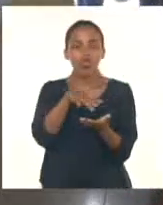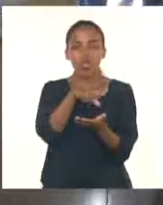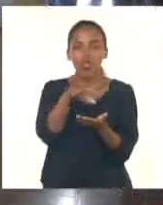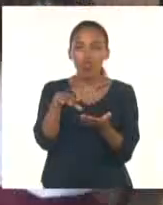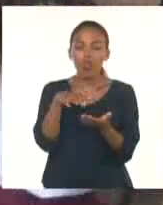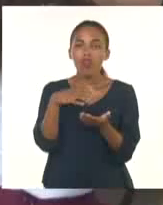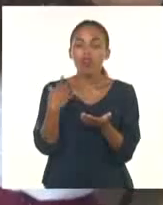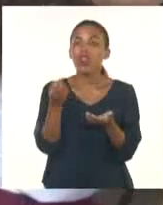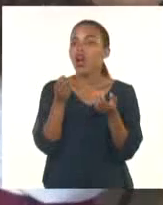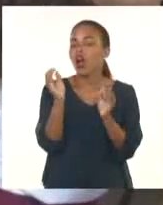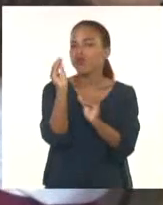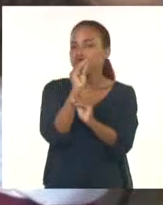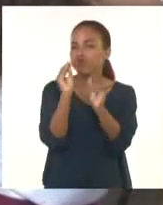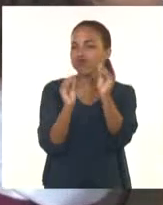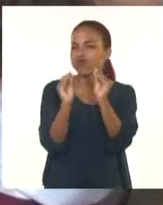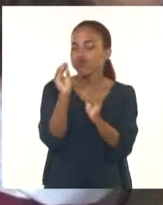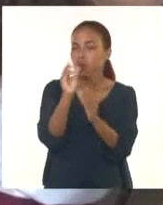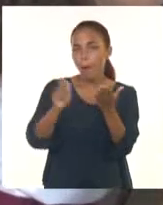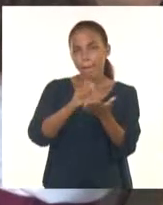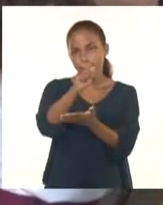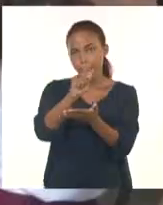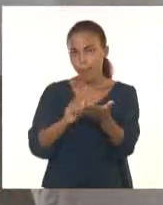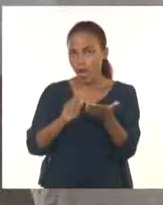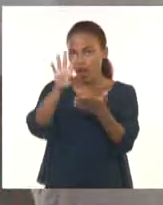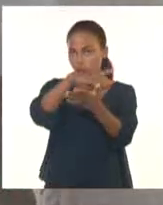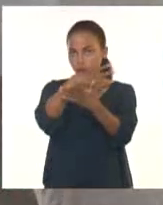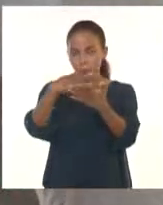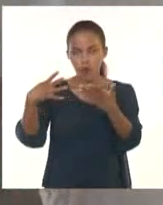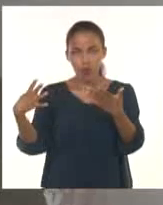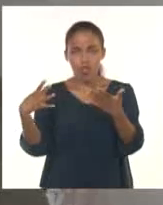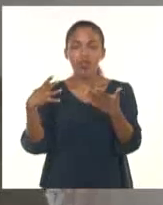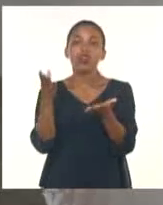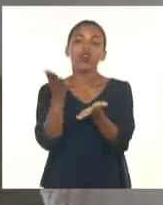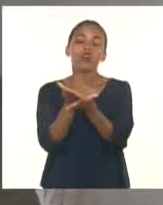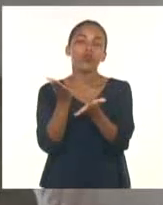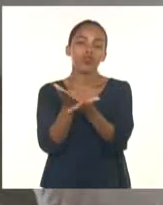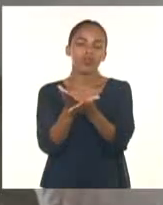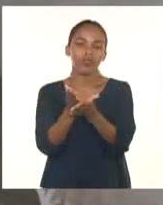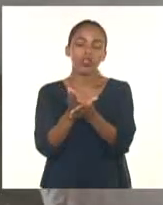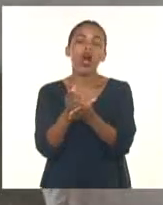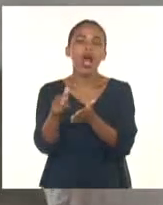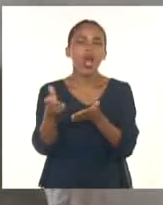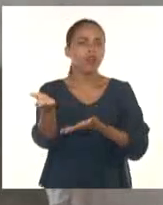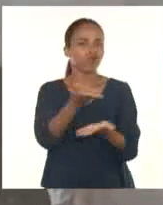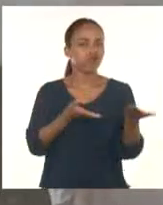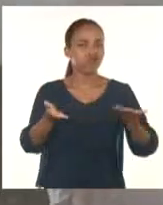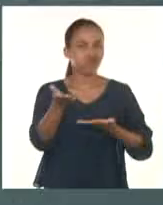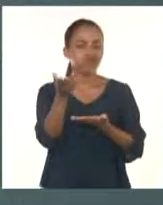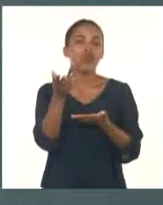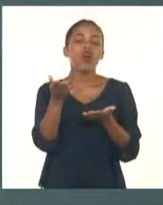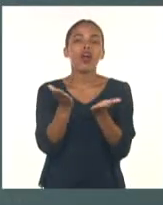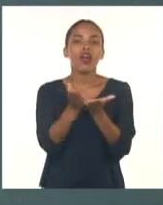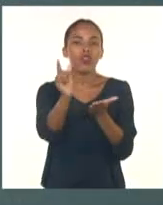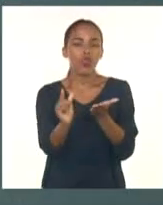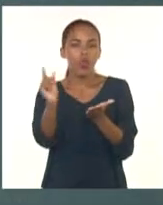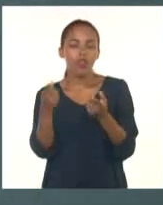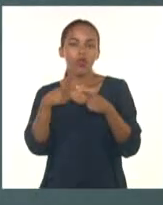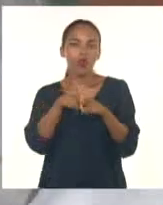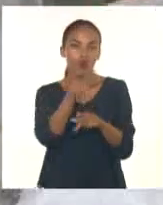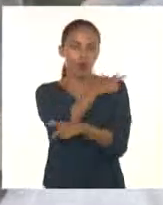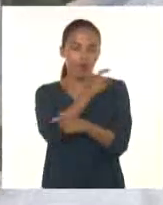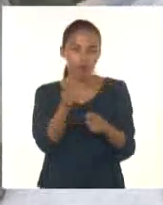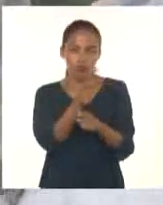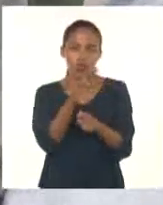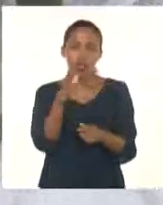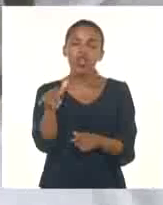el perfeccionamiento del modelo educacional. Allí departió con alumnos y profesores. También visitó la bodega y el consultorio del